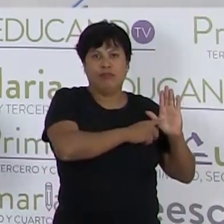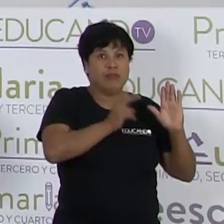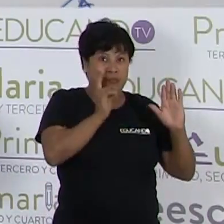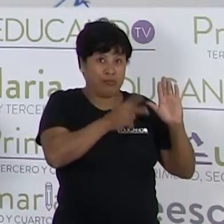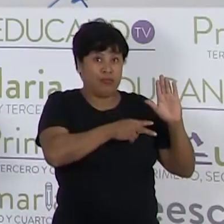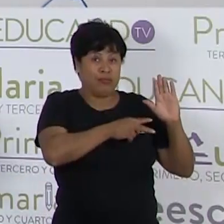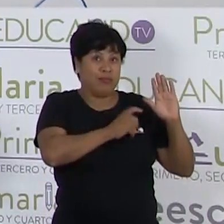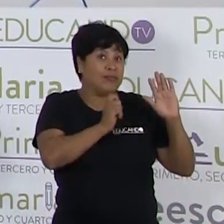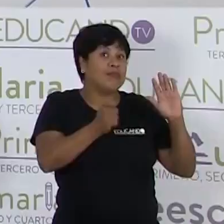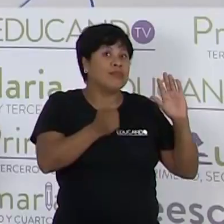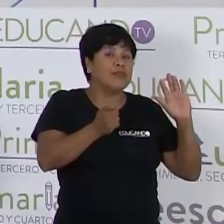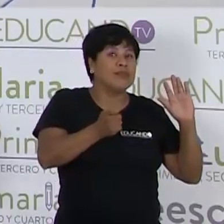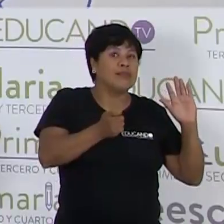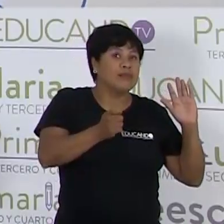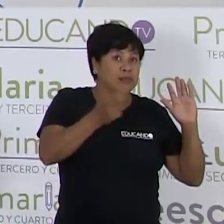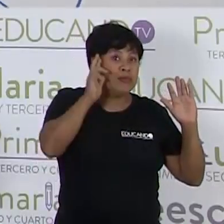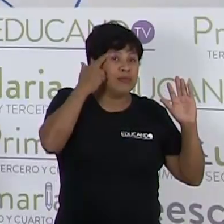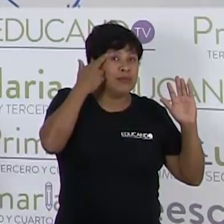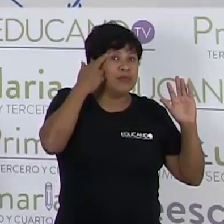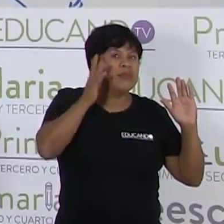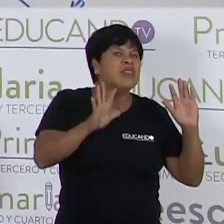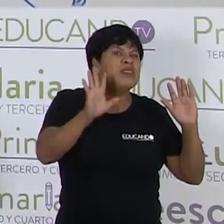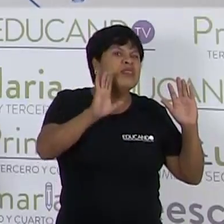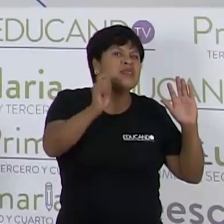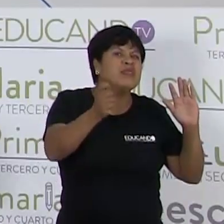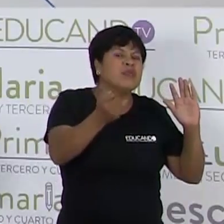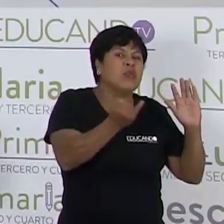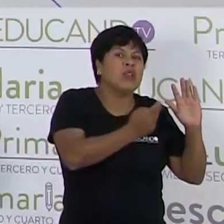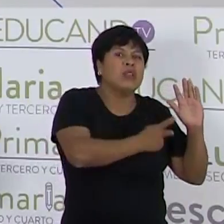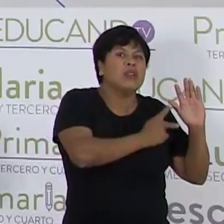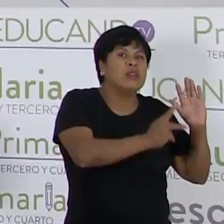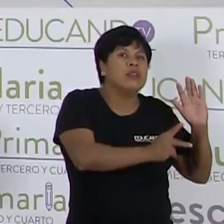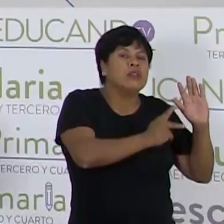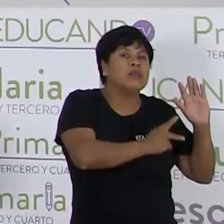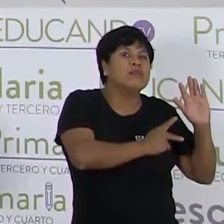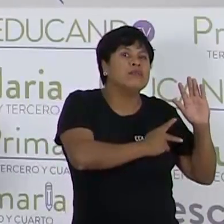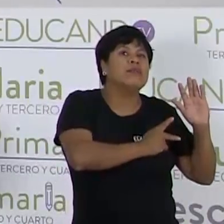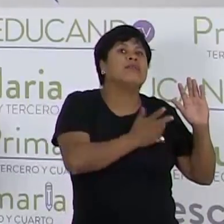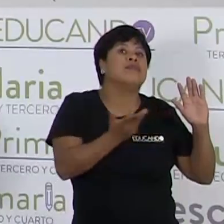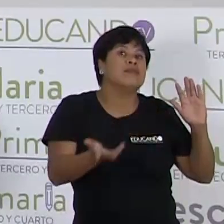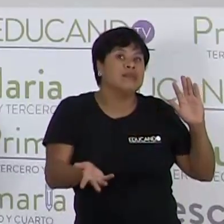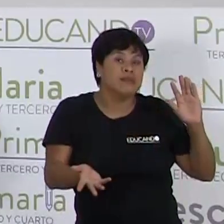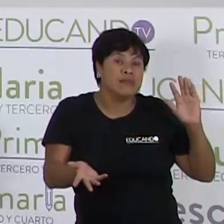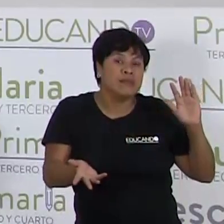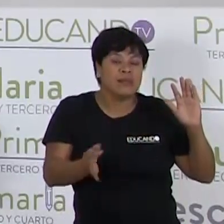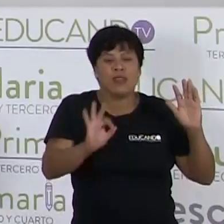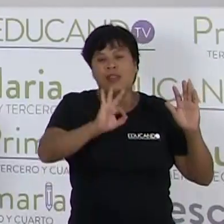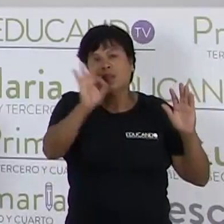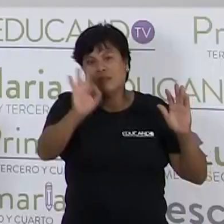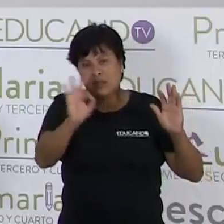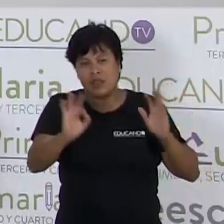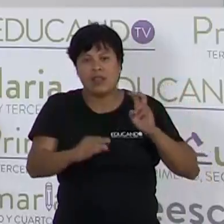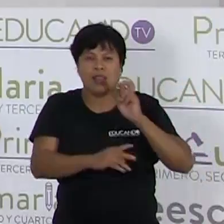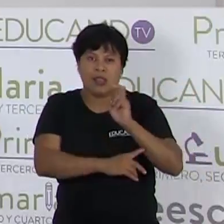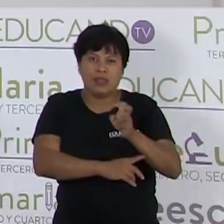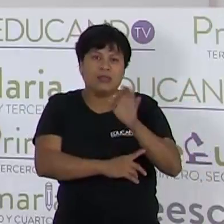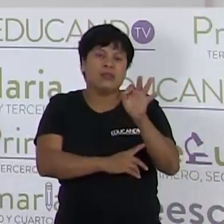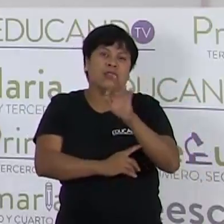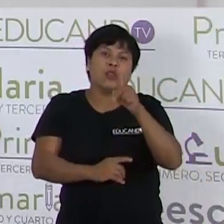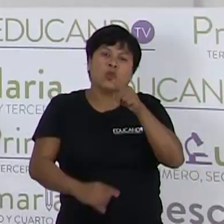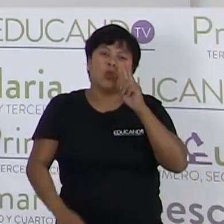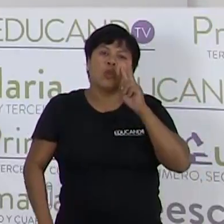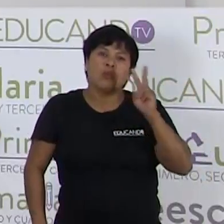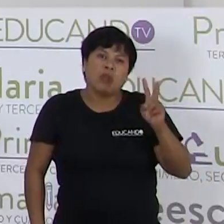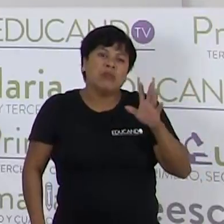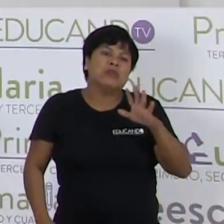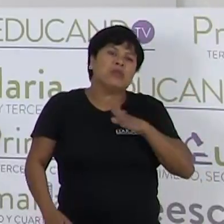recuerdas? ¿Sí? ¿A qué se parece? Bueno, pues a lo mejor anteriormente, si tú lo ves en